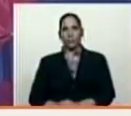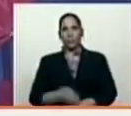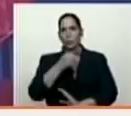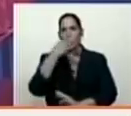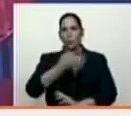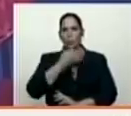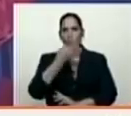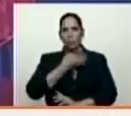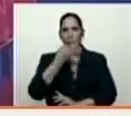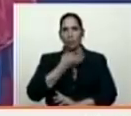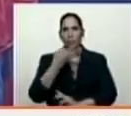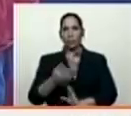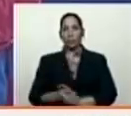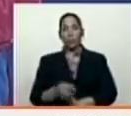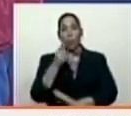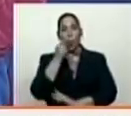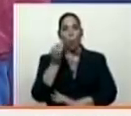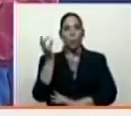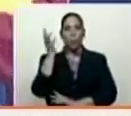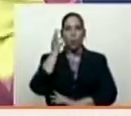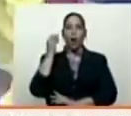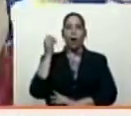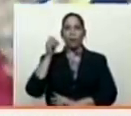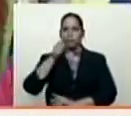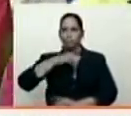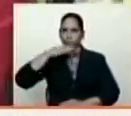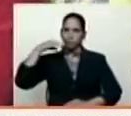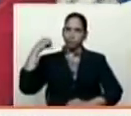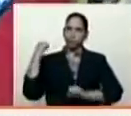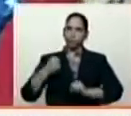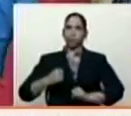a las mujeres, a los hombres, a nuestro